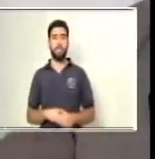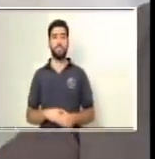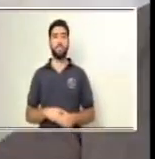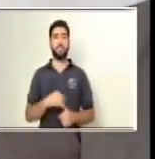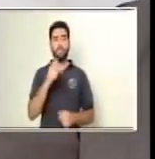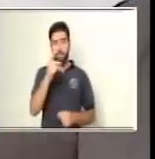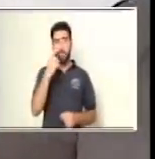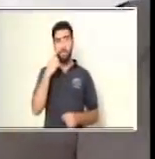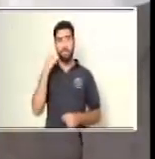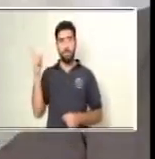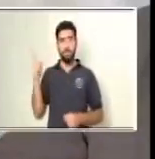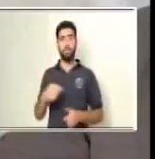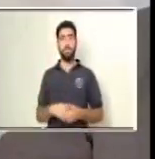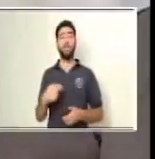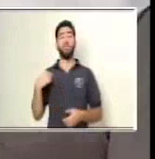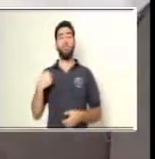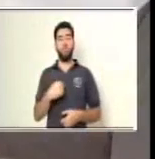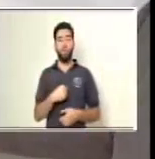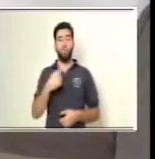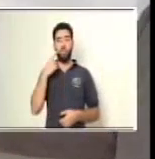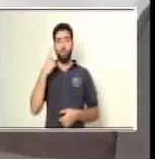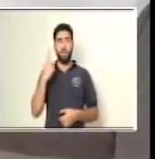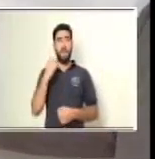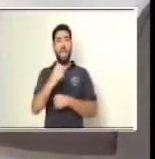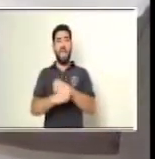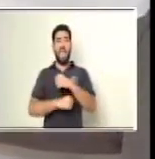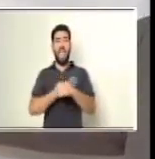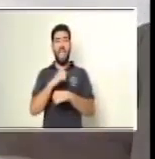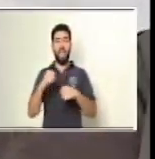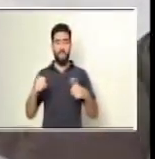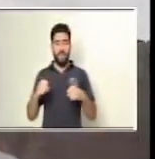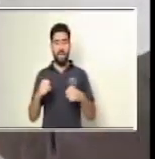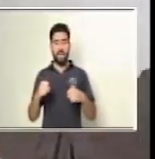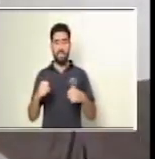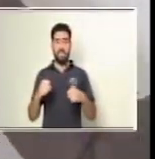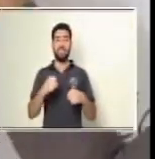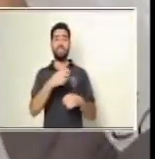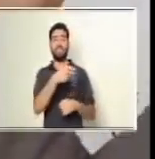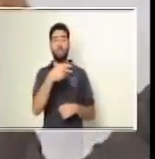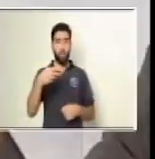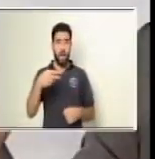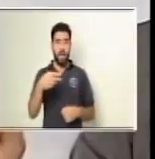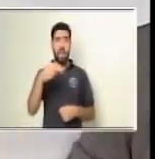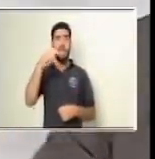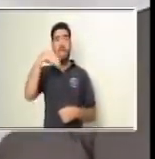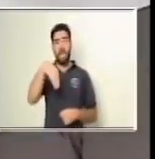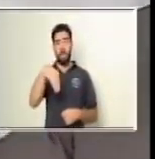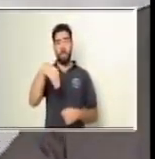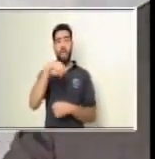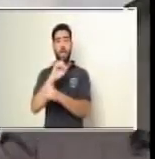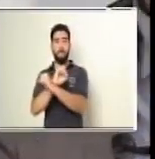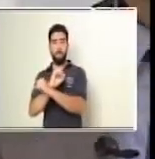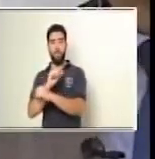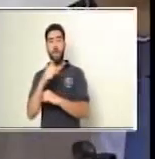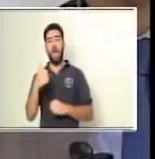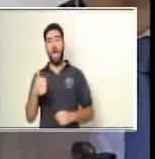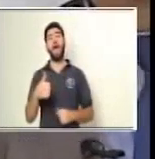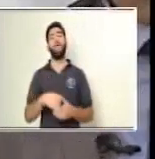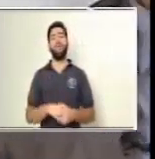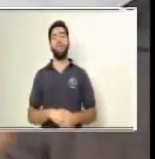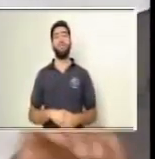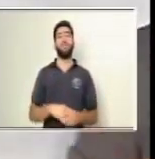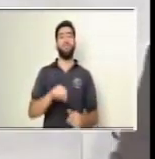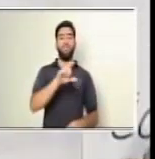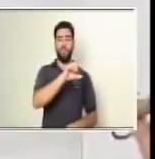Acá, si nosotros nos vamos por los símbolos, tenemos que F es igual a M por A. Esta